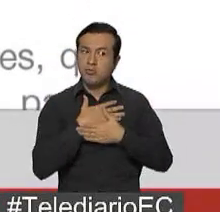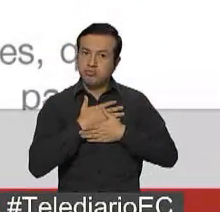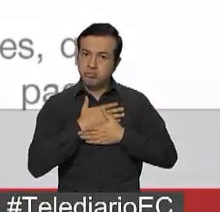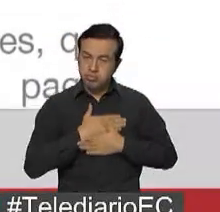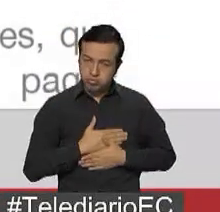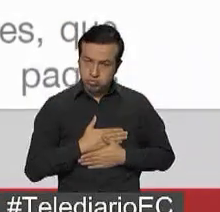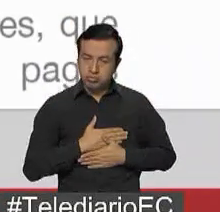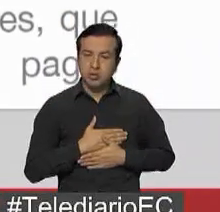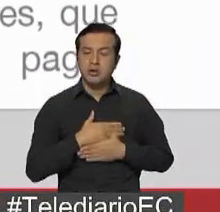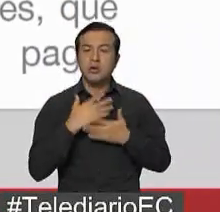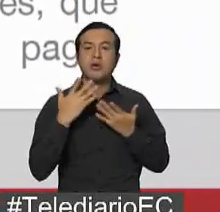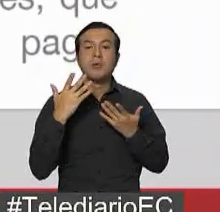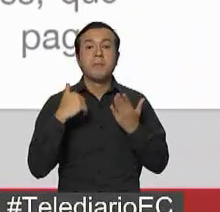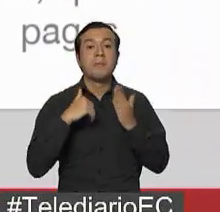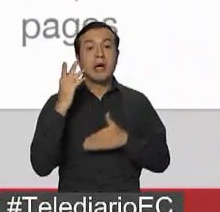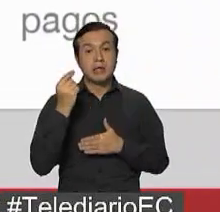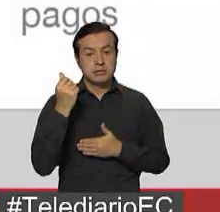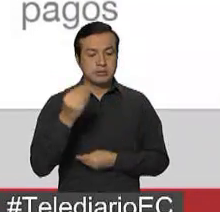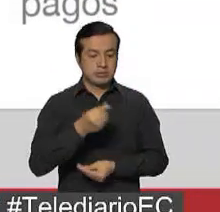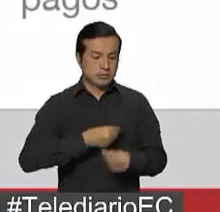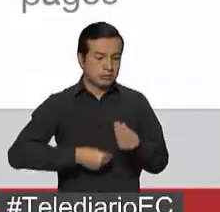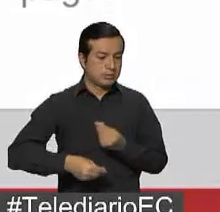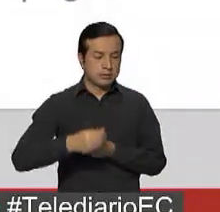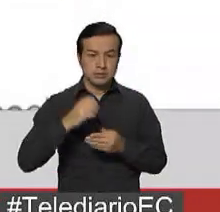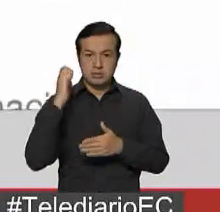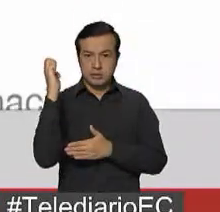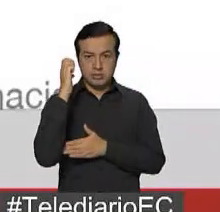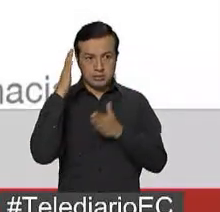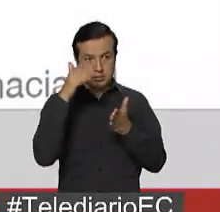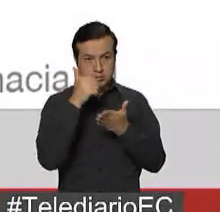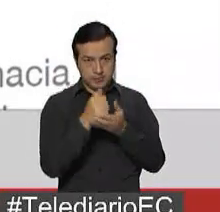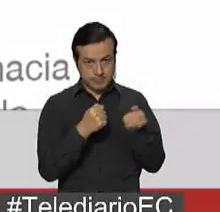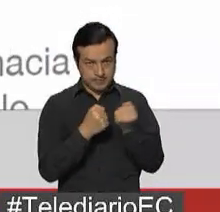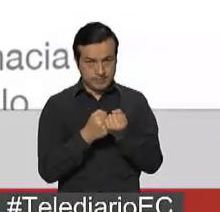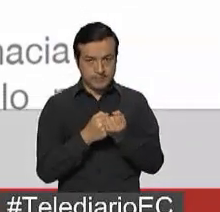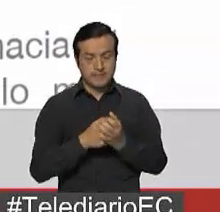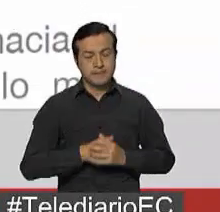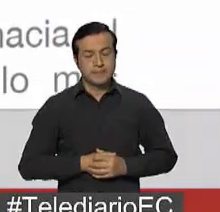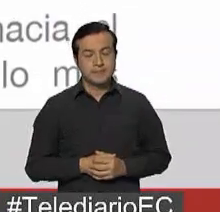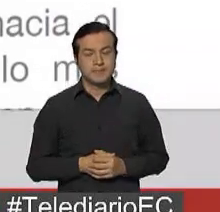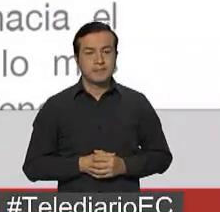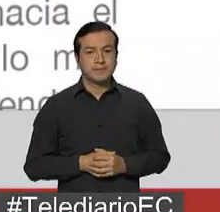fiscal generando una mayor liquidez para afrontar la emergencia sanitaria